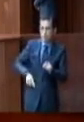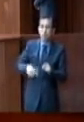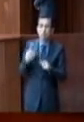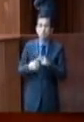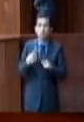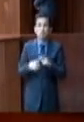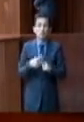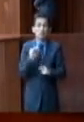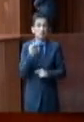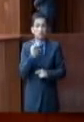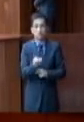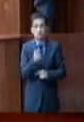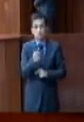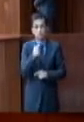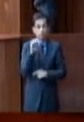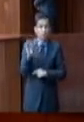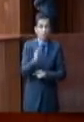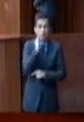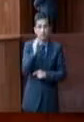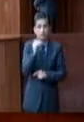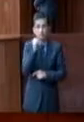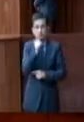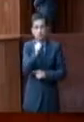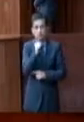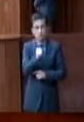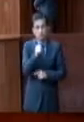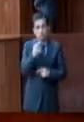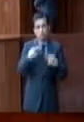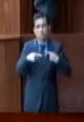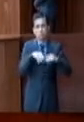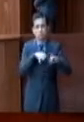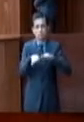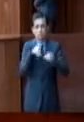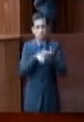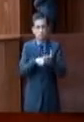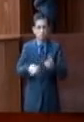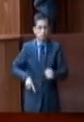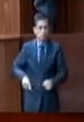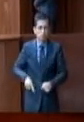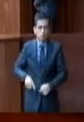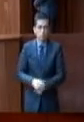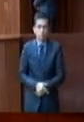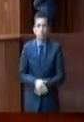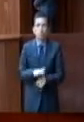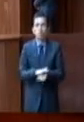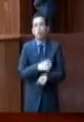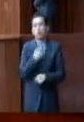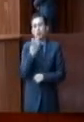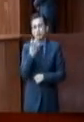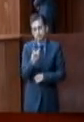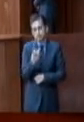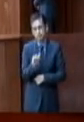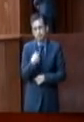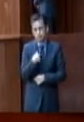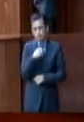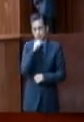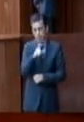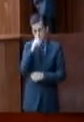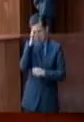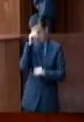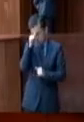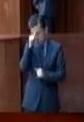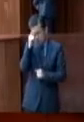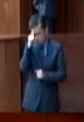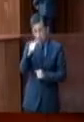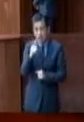caso específico es la federación de sindicatos de trabajadores al servicio del estado por lo tanto también comparto que no se